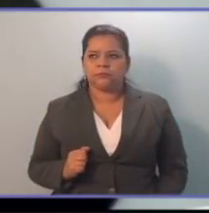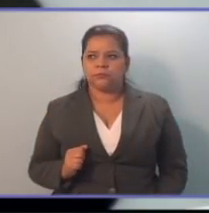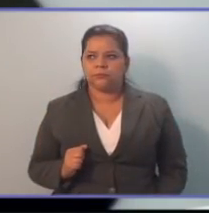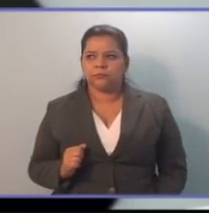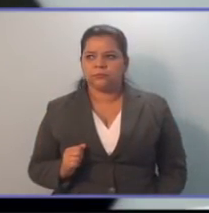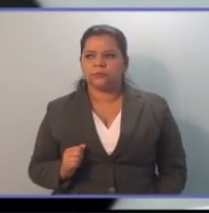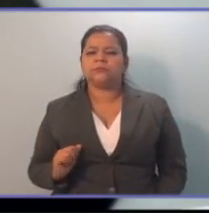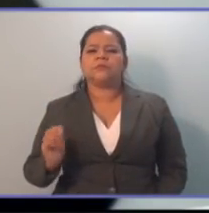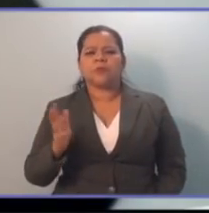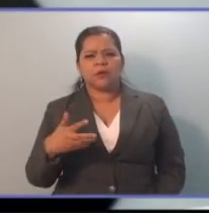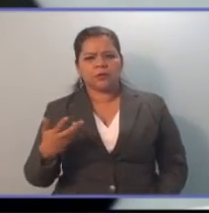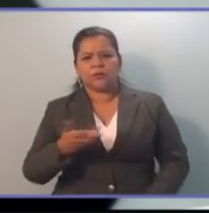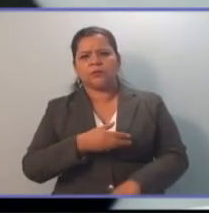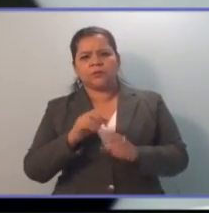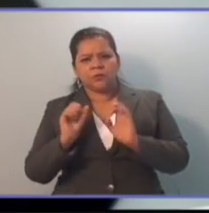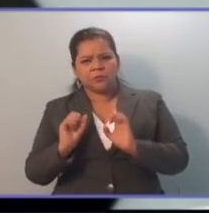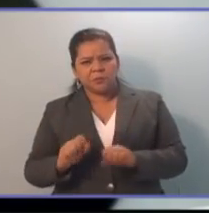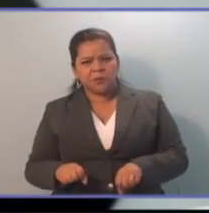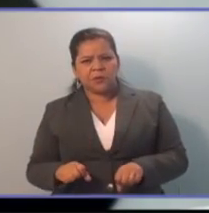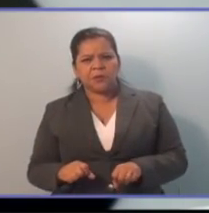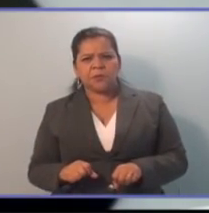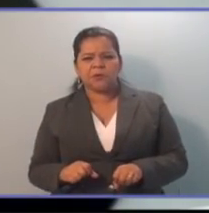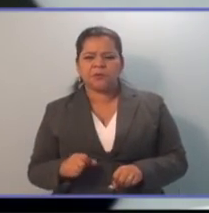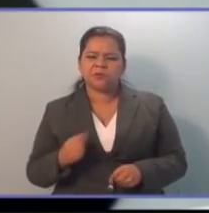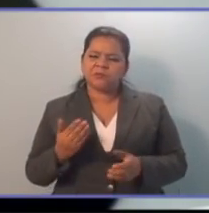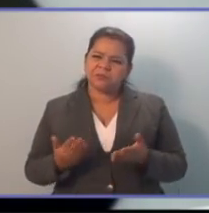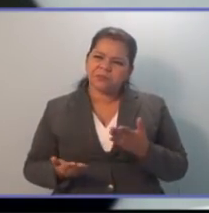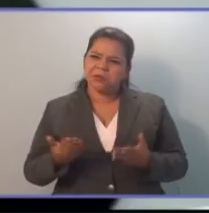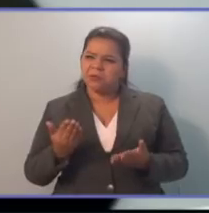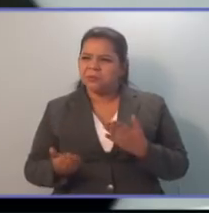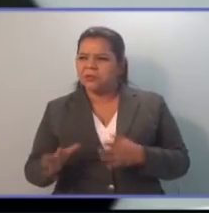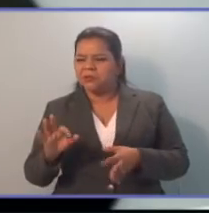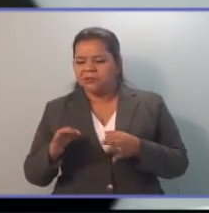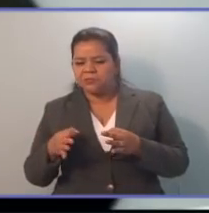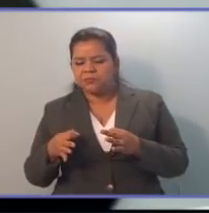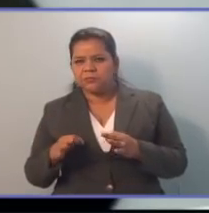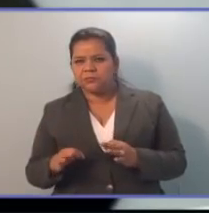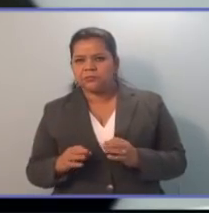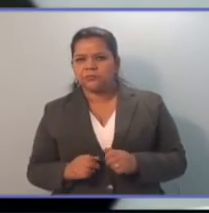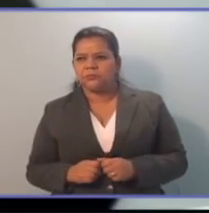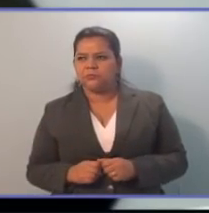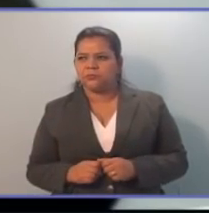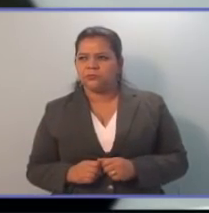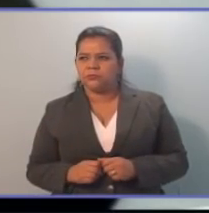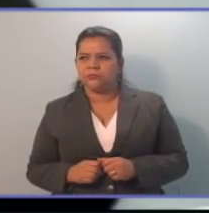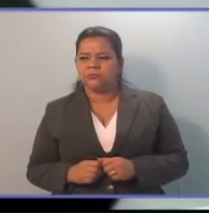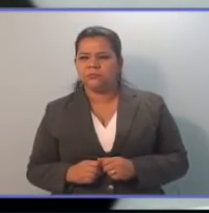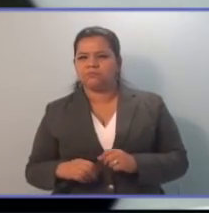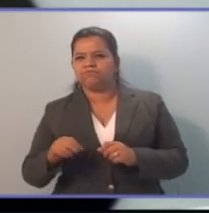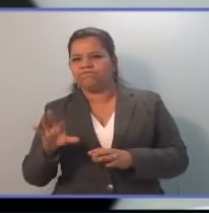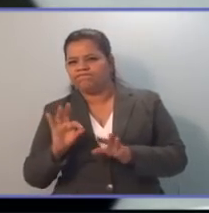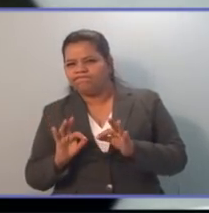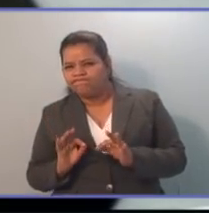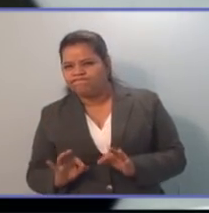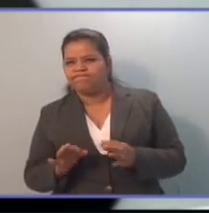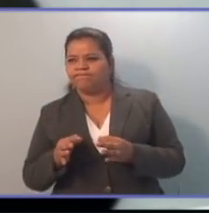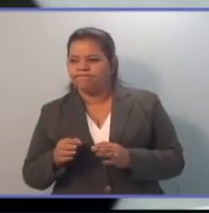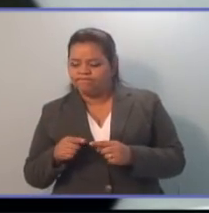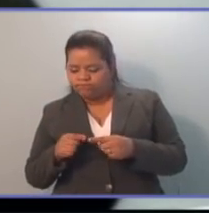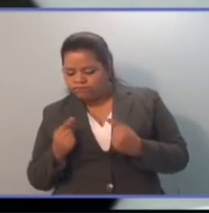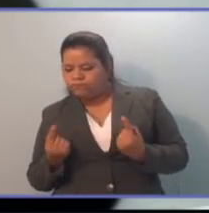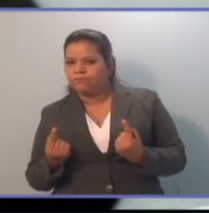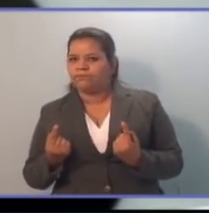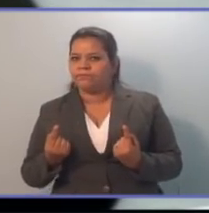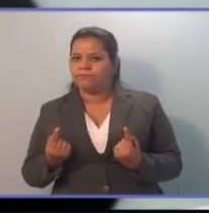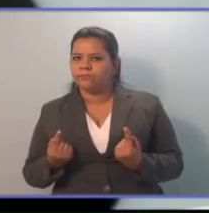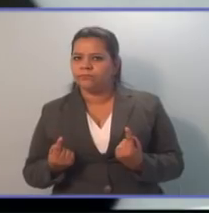Y podríamos entrar posiblemente en algún tipo de controversia al